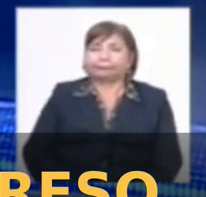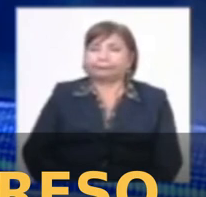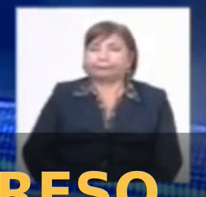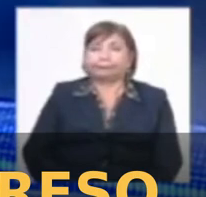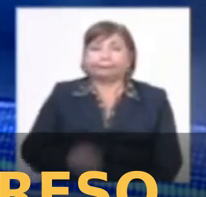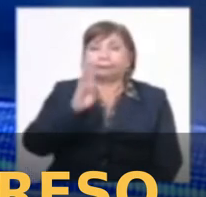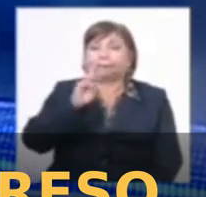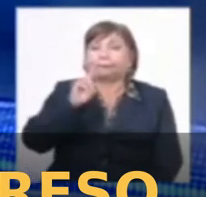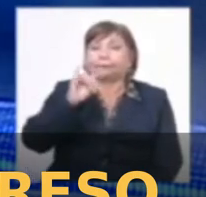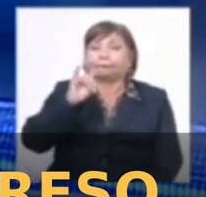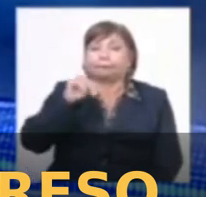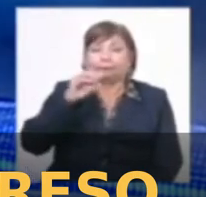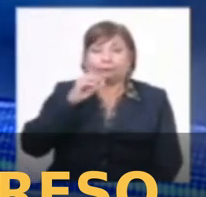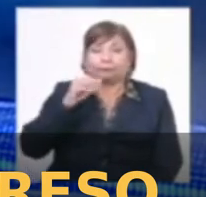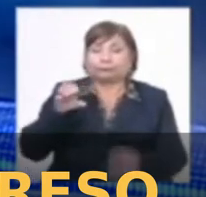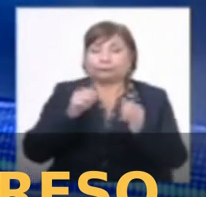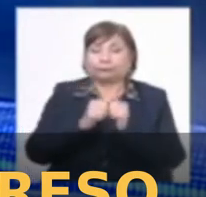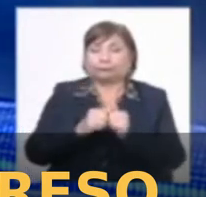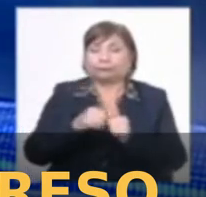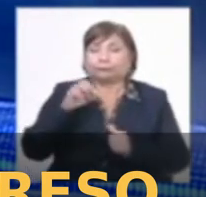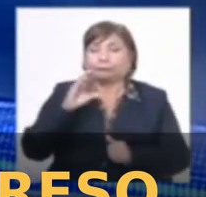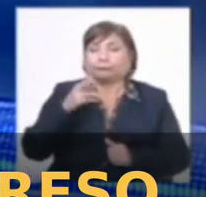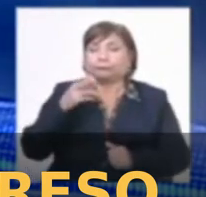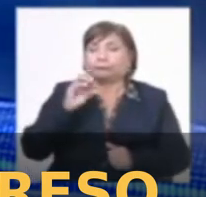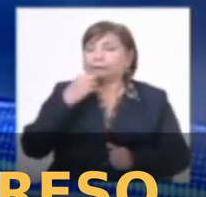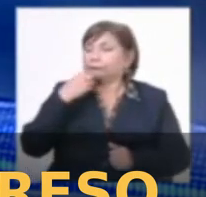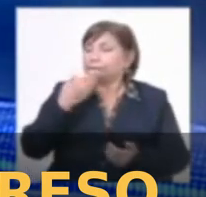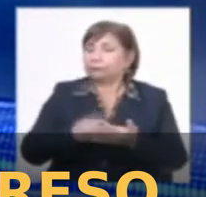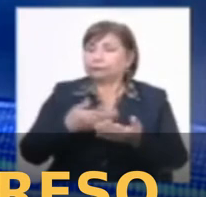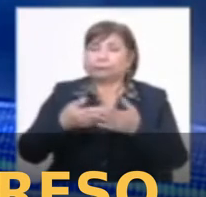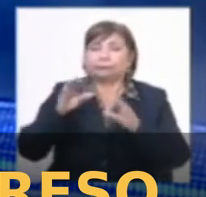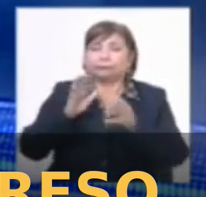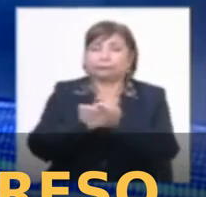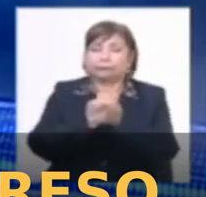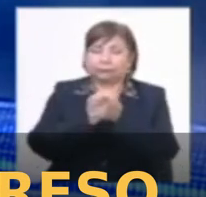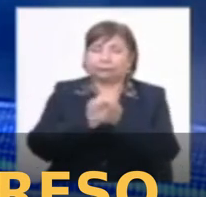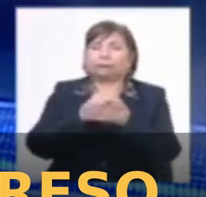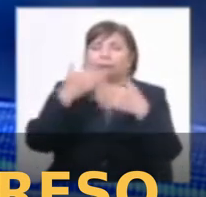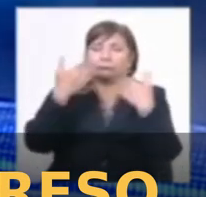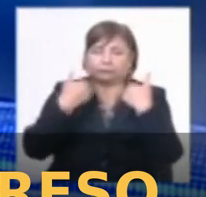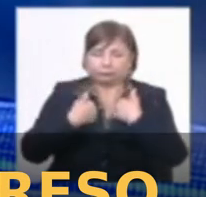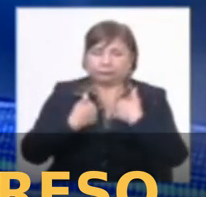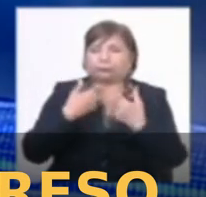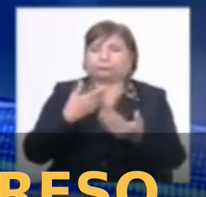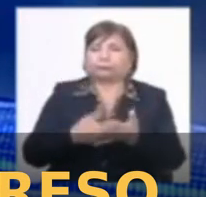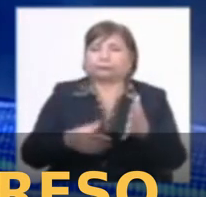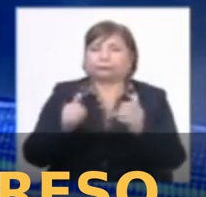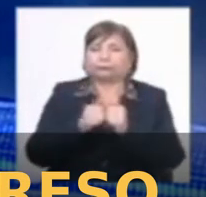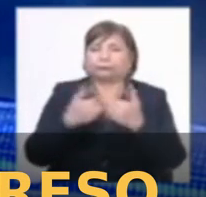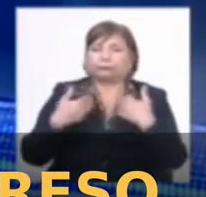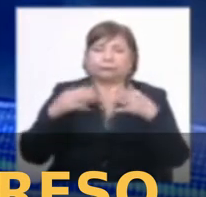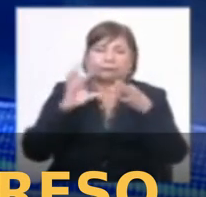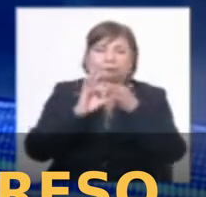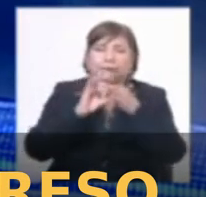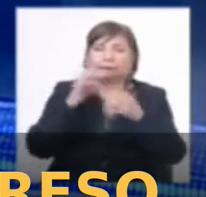Bruno tenía que hacer Pacheco, refiriéndose a Bruno Pacheco, a quien lo calificó de su amigo, tenía que tener arraigo